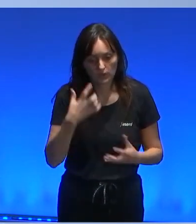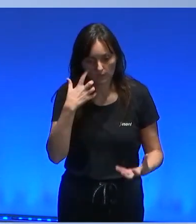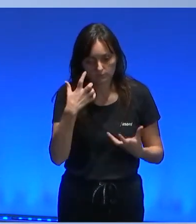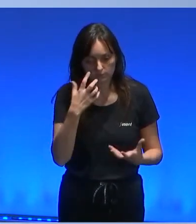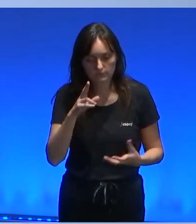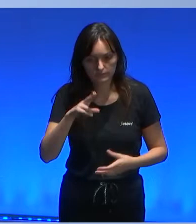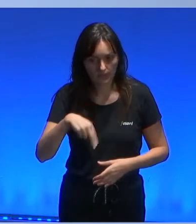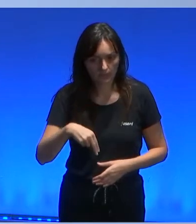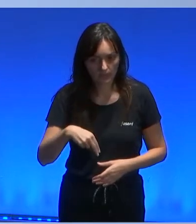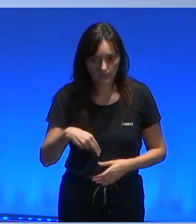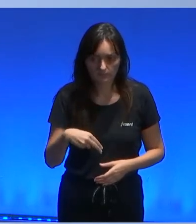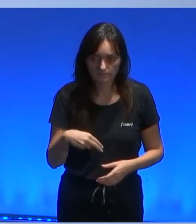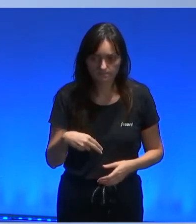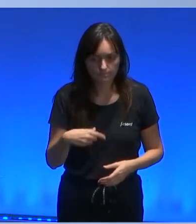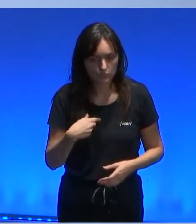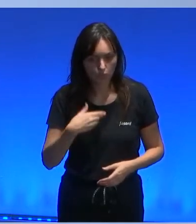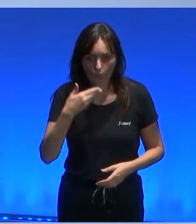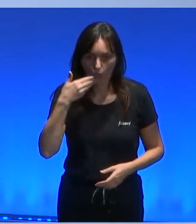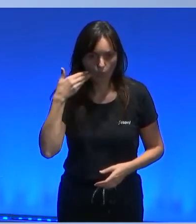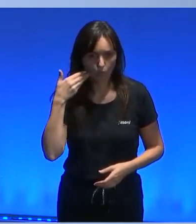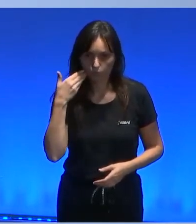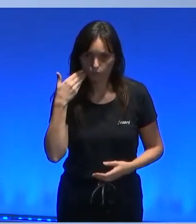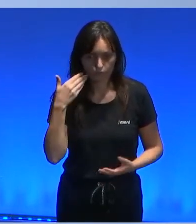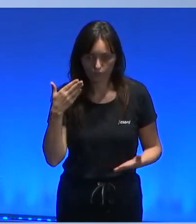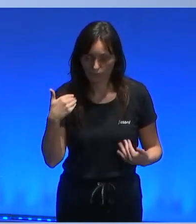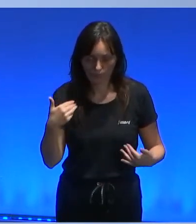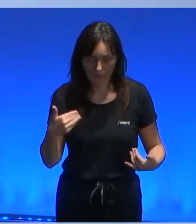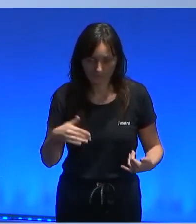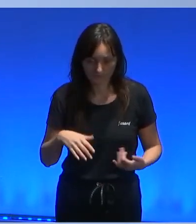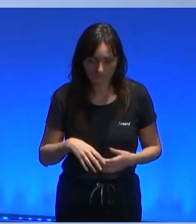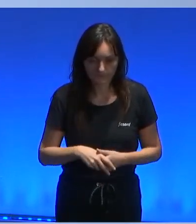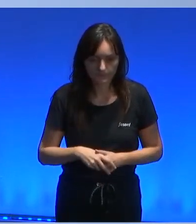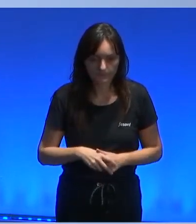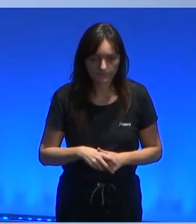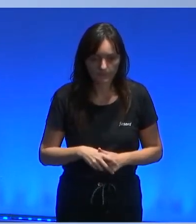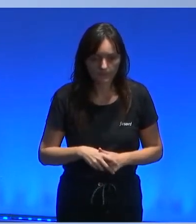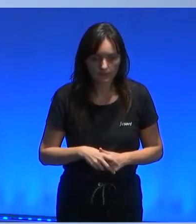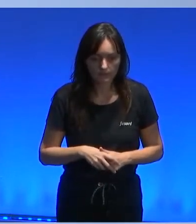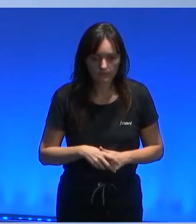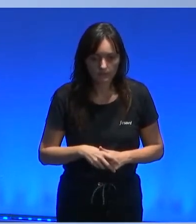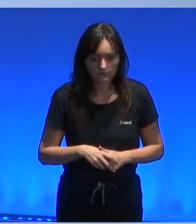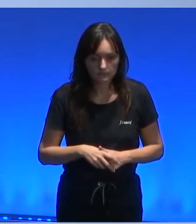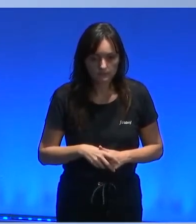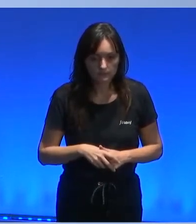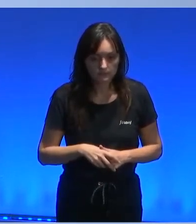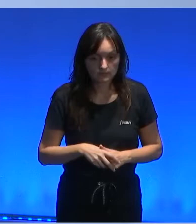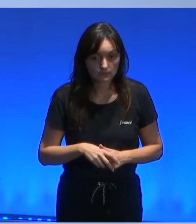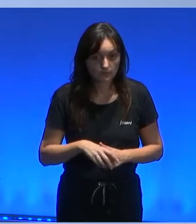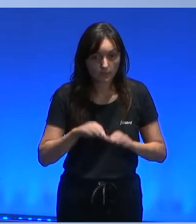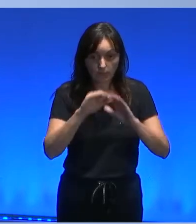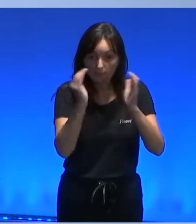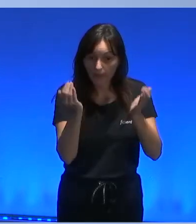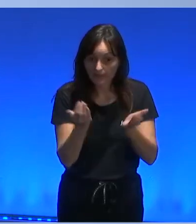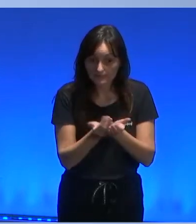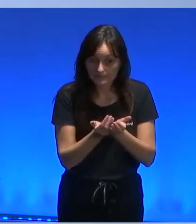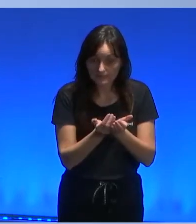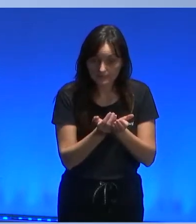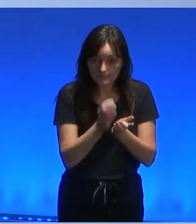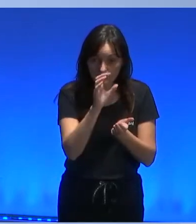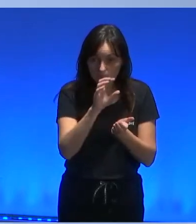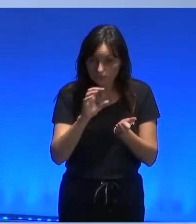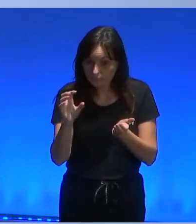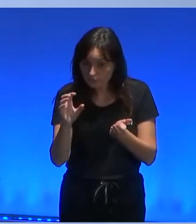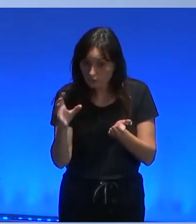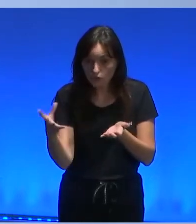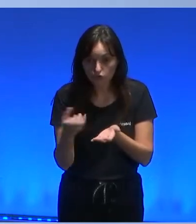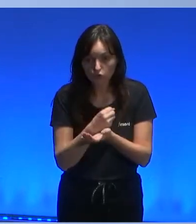no soy por nada orgulloso como muchos, es que todos los estados del mundo ratificaron la